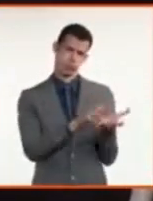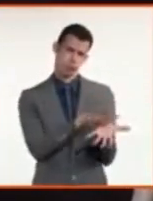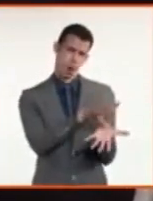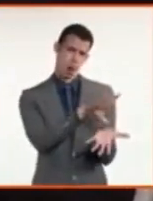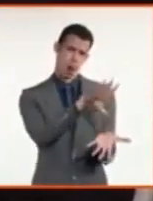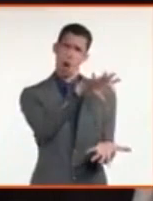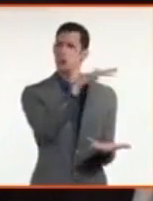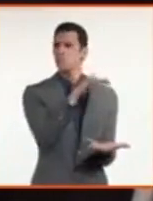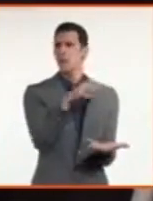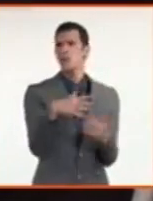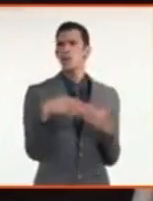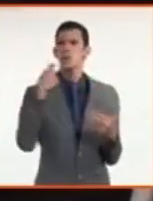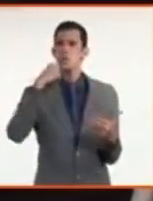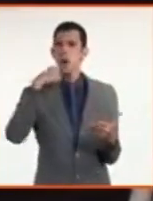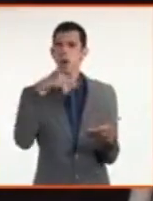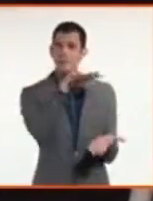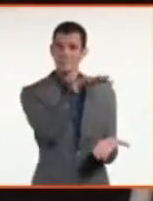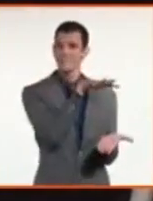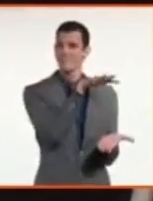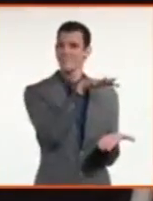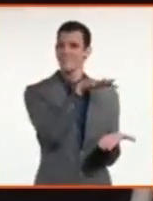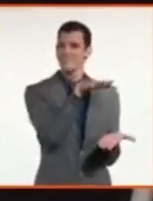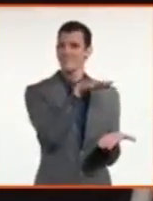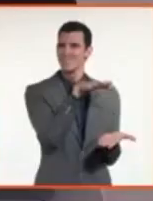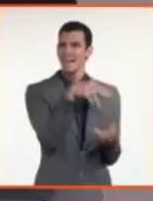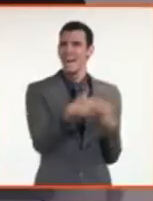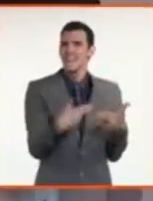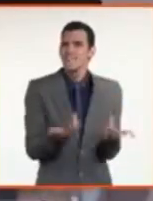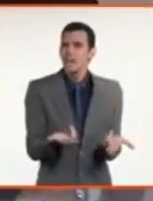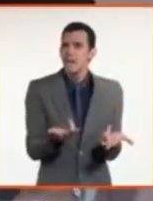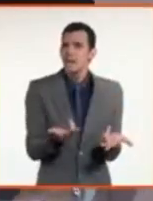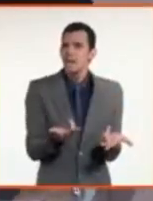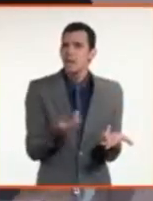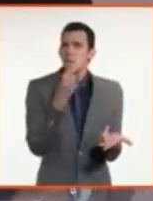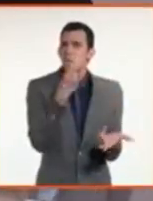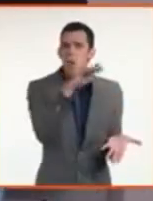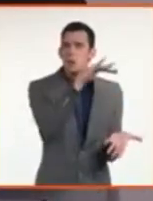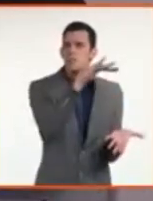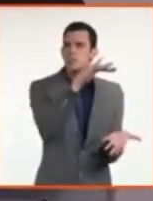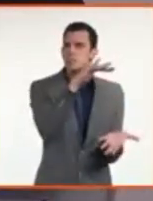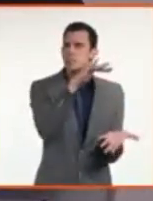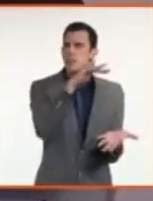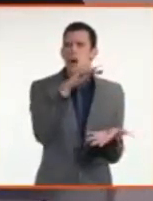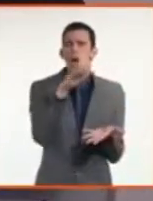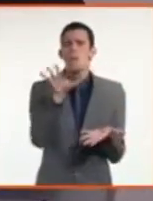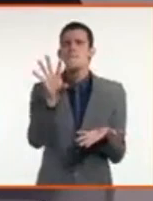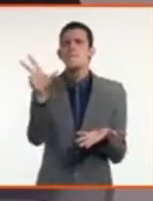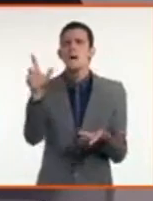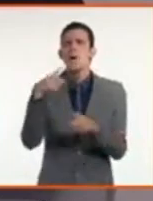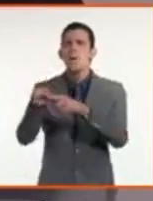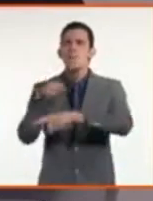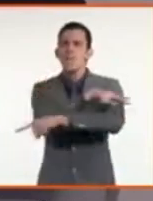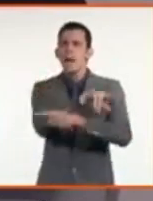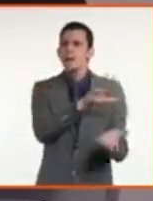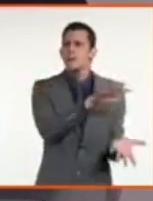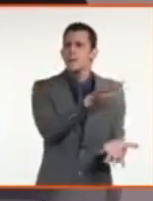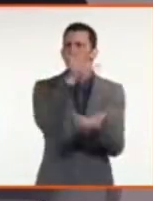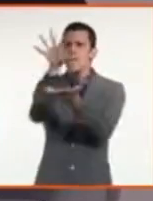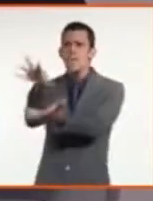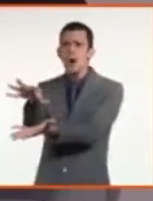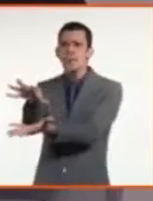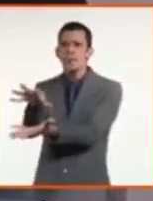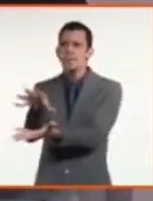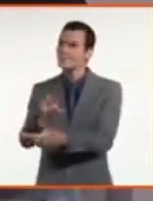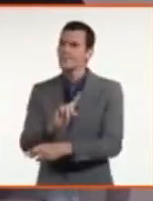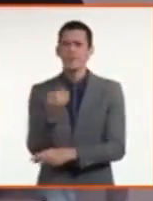en el mercado cambiar pero eso es a las que las caras las condiciones no hay que separar ahora si nosotros tú me puedes decir bueno es